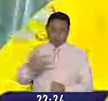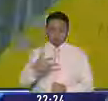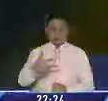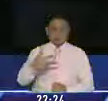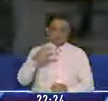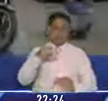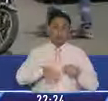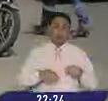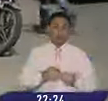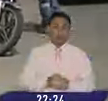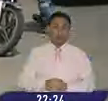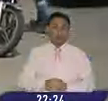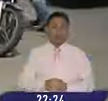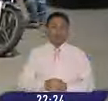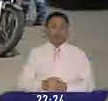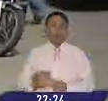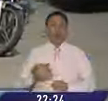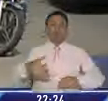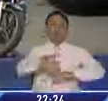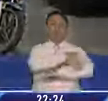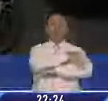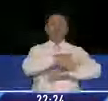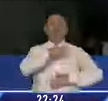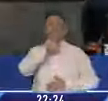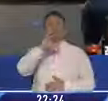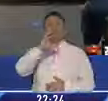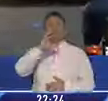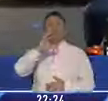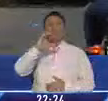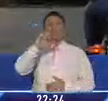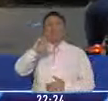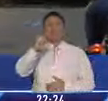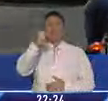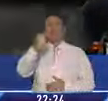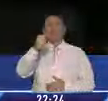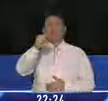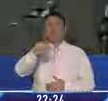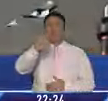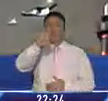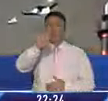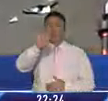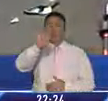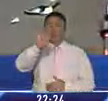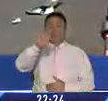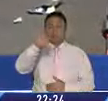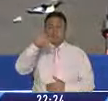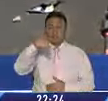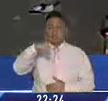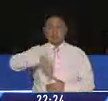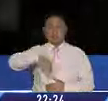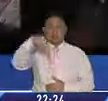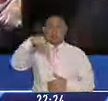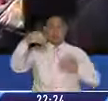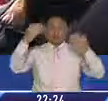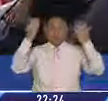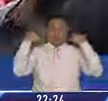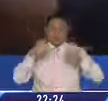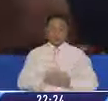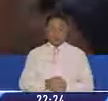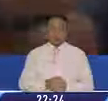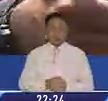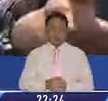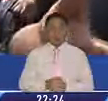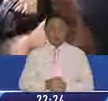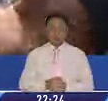pero no pudo. Ocurrió sobre la avenida Casuarina, sector Monte Sinaí, en el noroeste. Si las vías